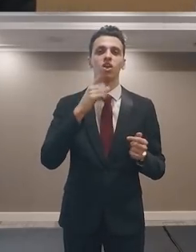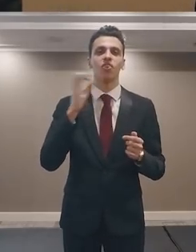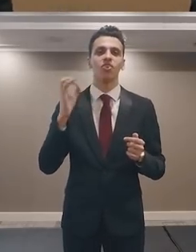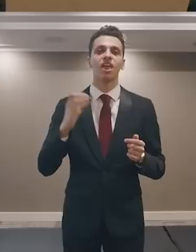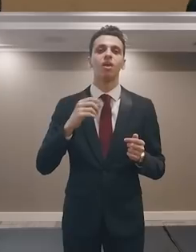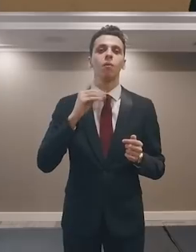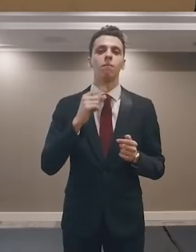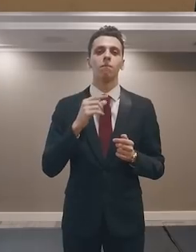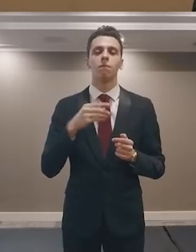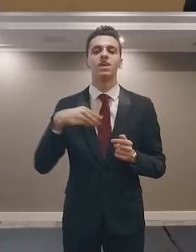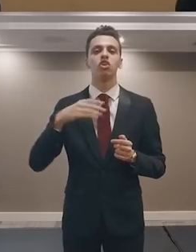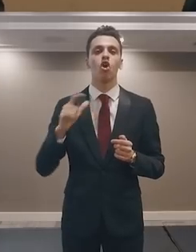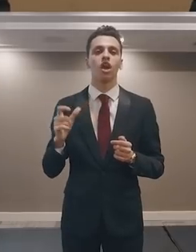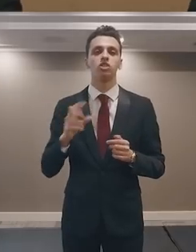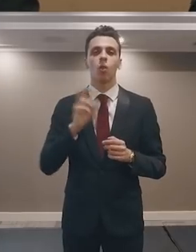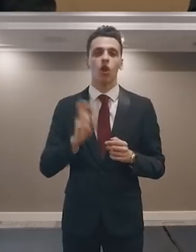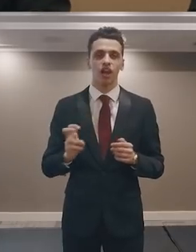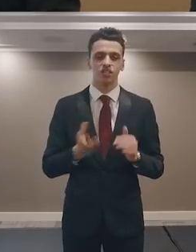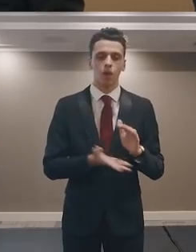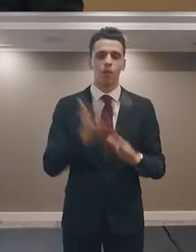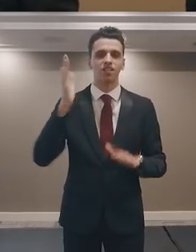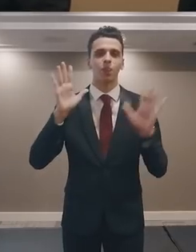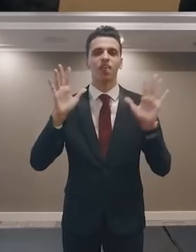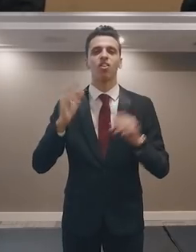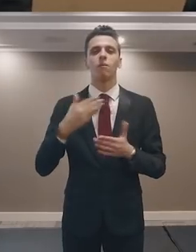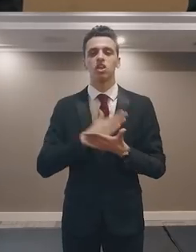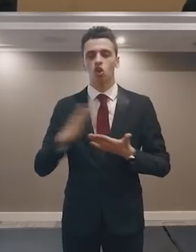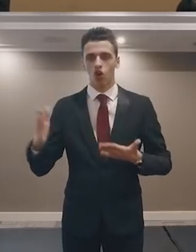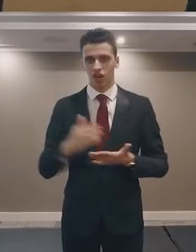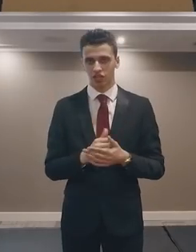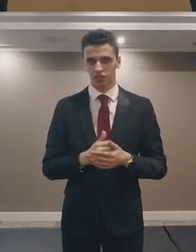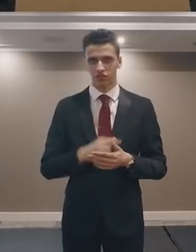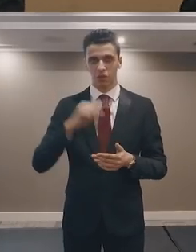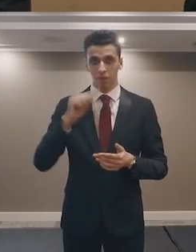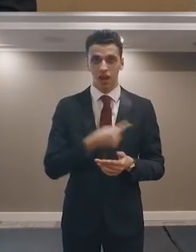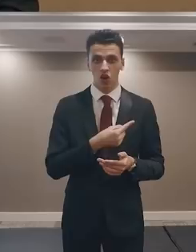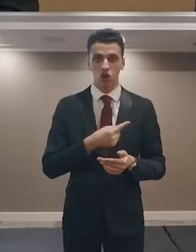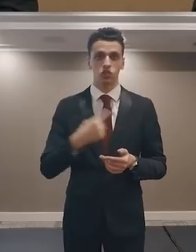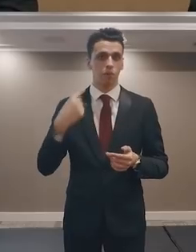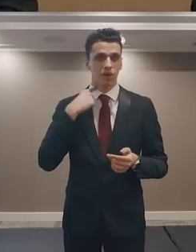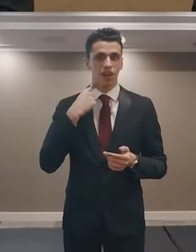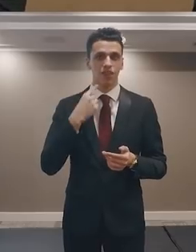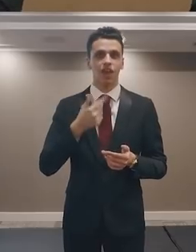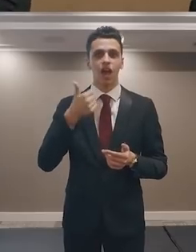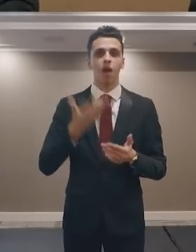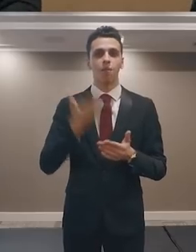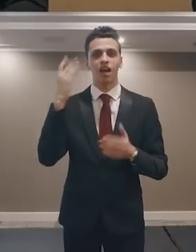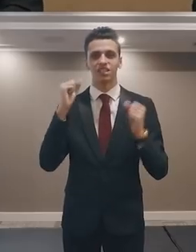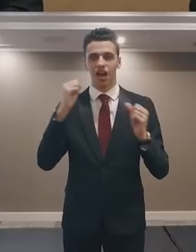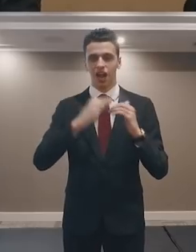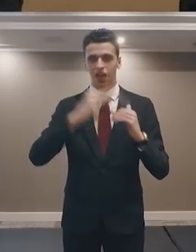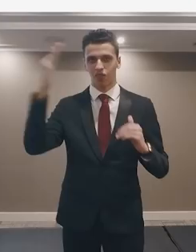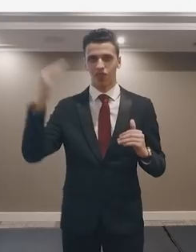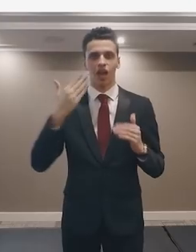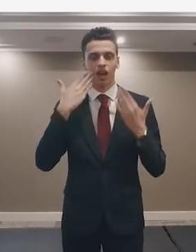dólares una persona que ha trabajado con bill clinton y que tiene un pasado empresarial impoluto que